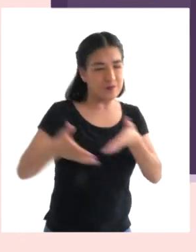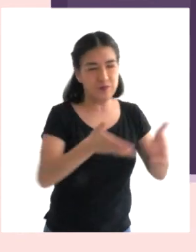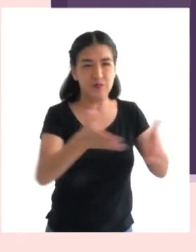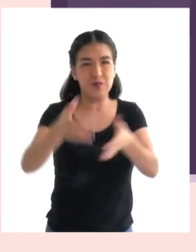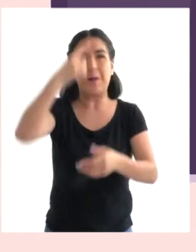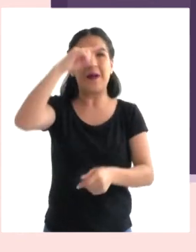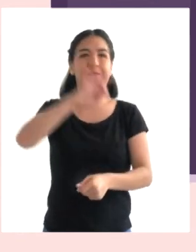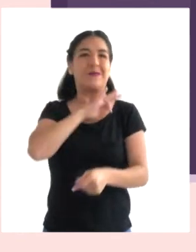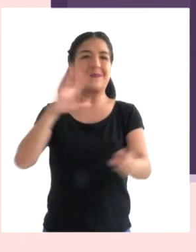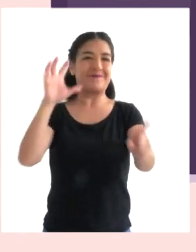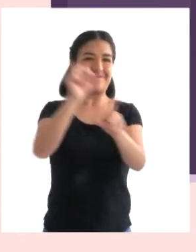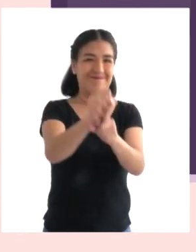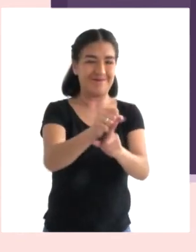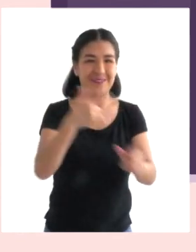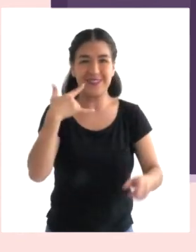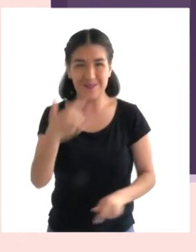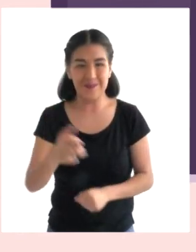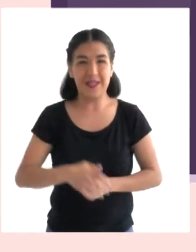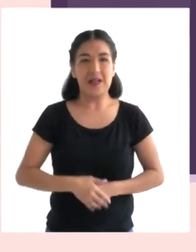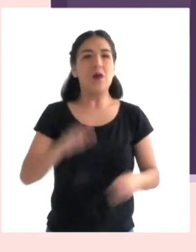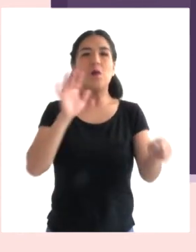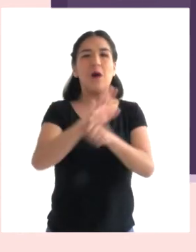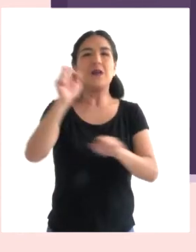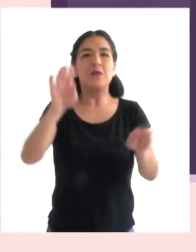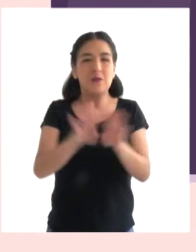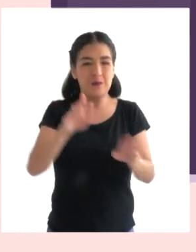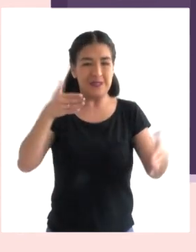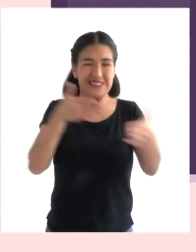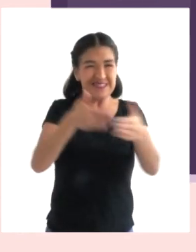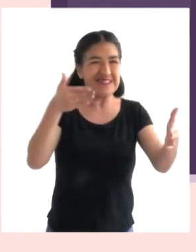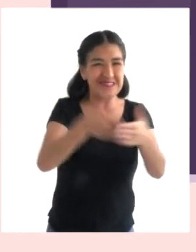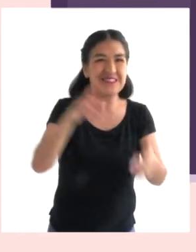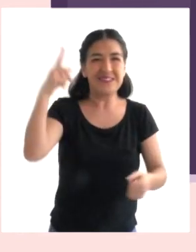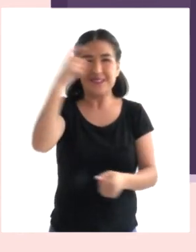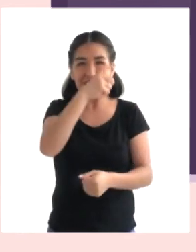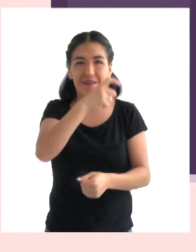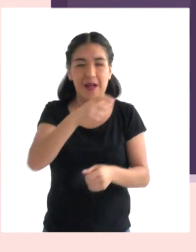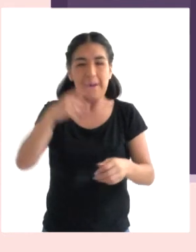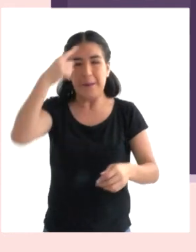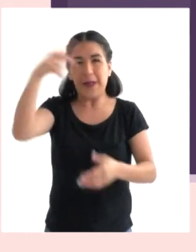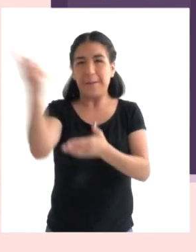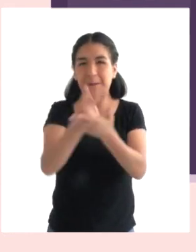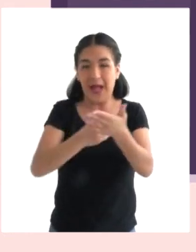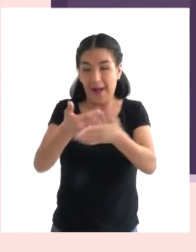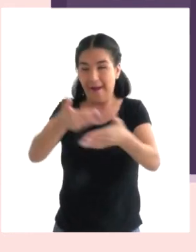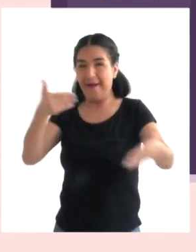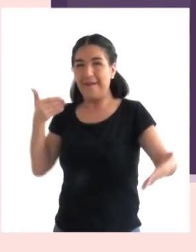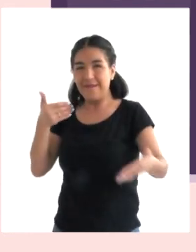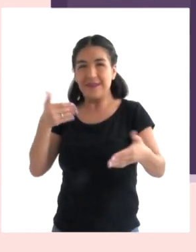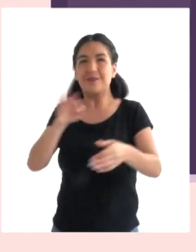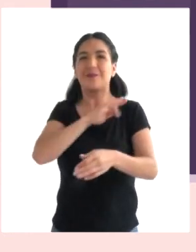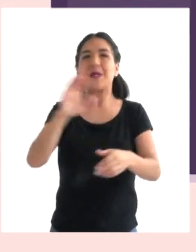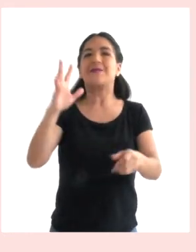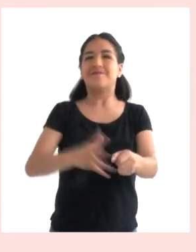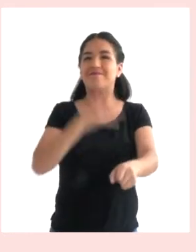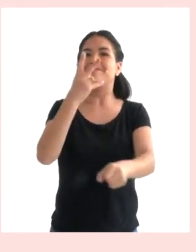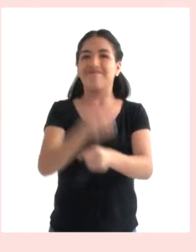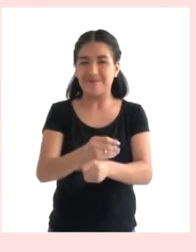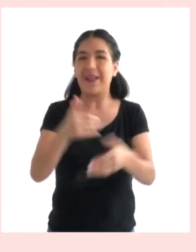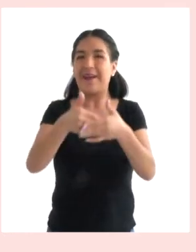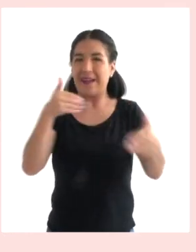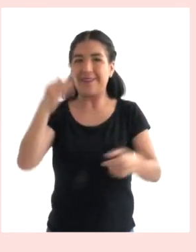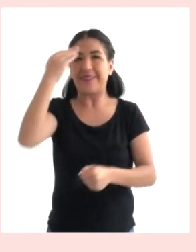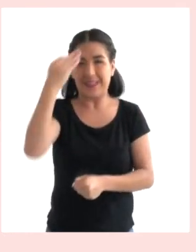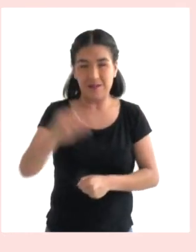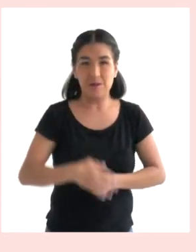para lograrlas. Prevé los posibles obstáculos que podrían encontrar y hacen un plan para eliminarlos o resolverlos. No